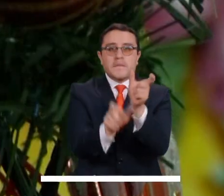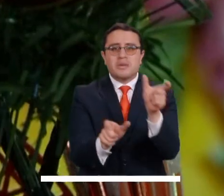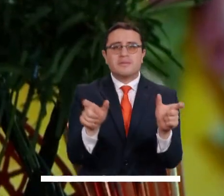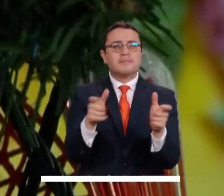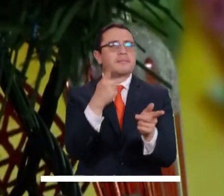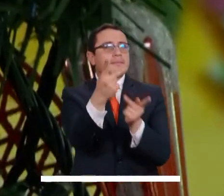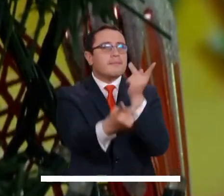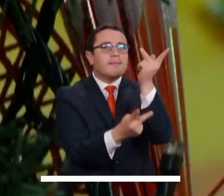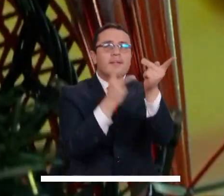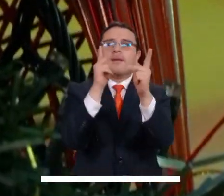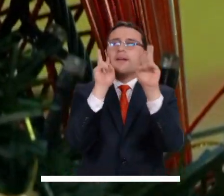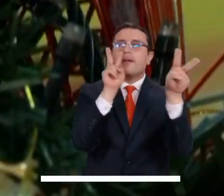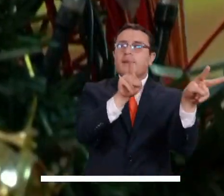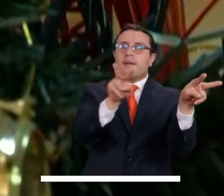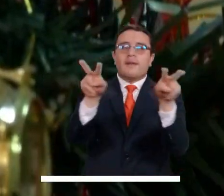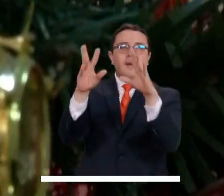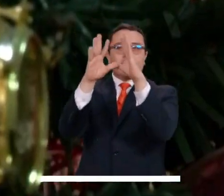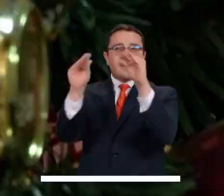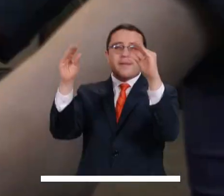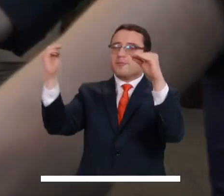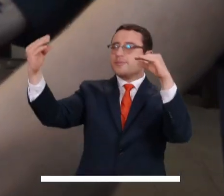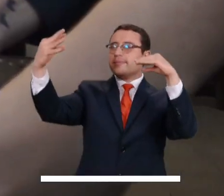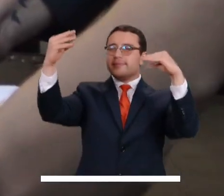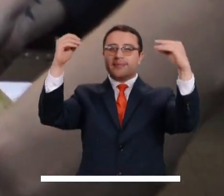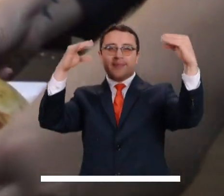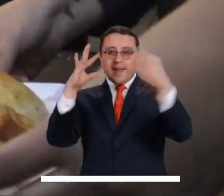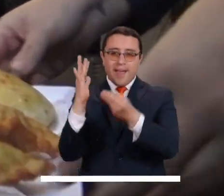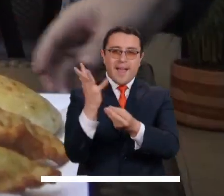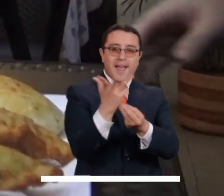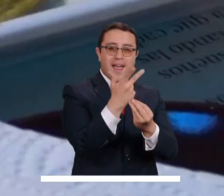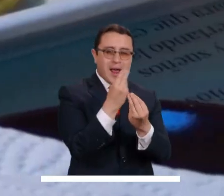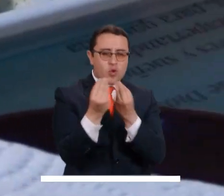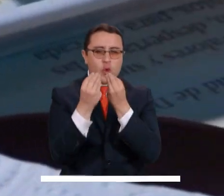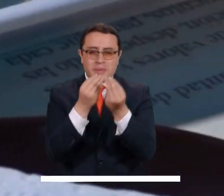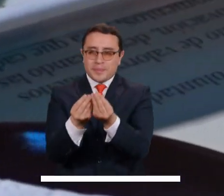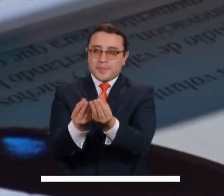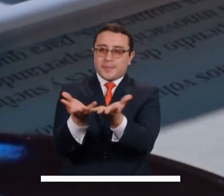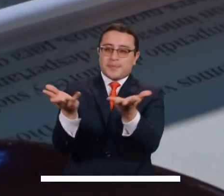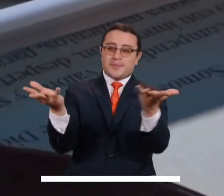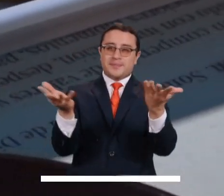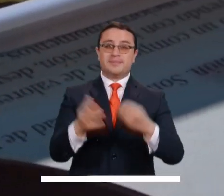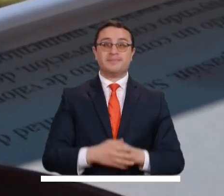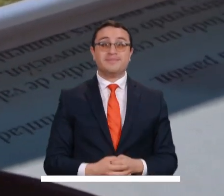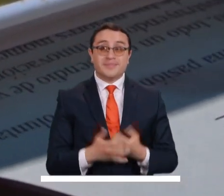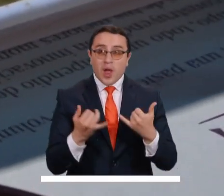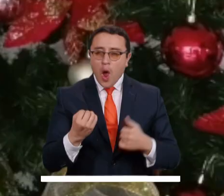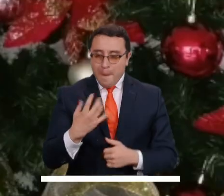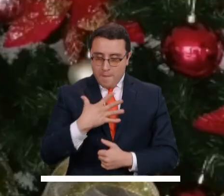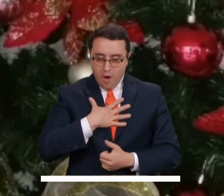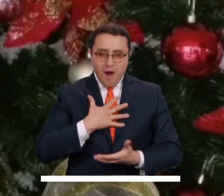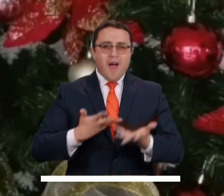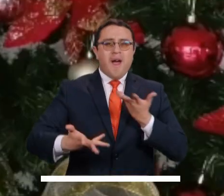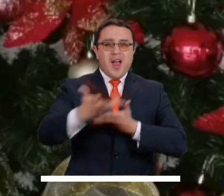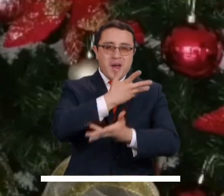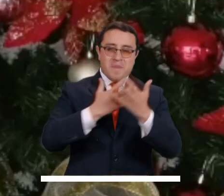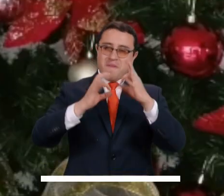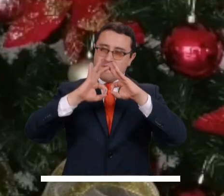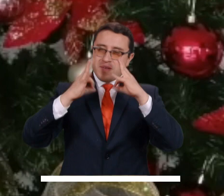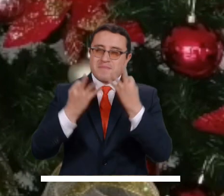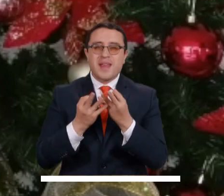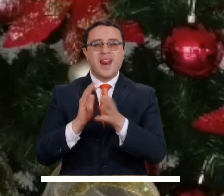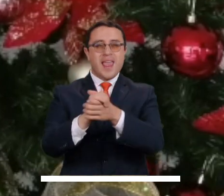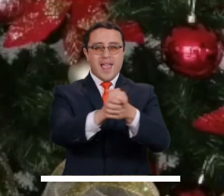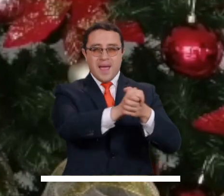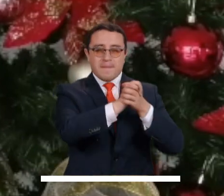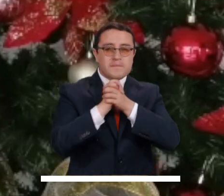disfrutar del alumbrado navideño, actividades artísticas y una ruta gastronómica. Un espacio para compartir en familia, con amigos, y un recorrido